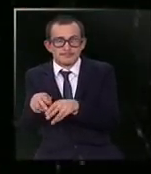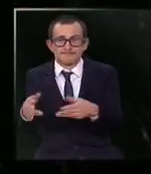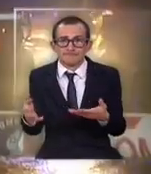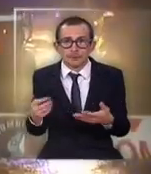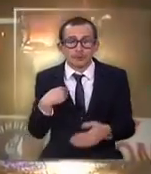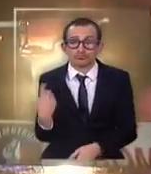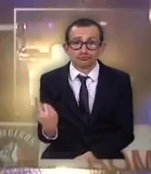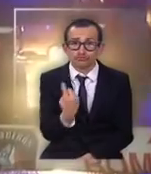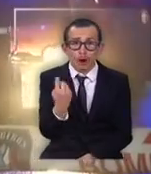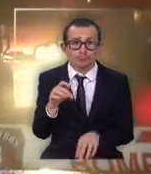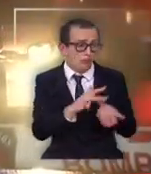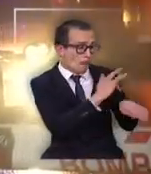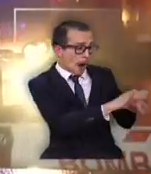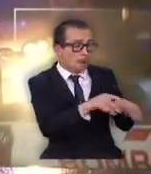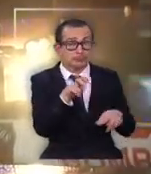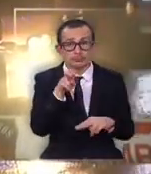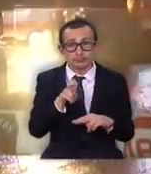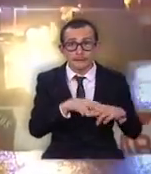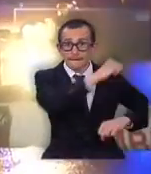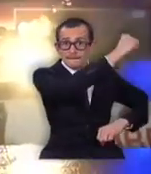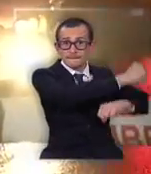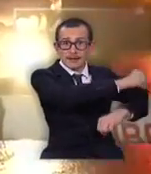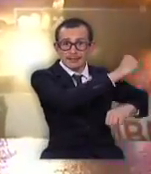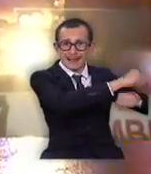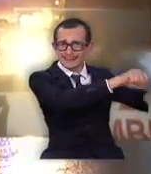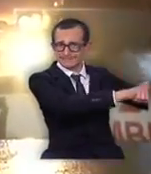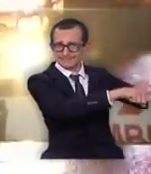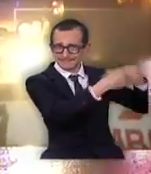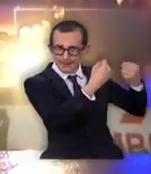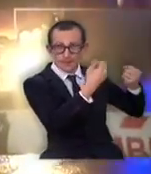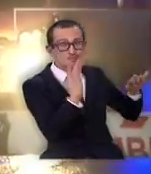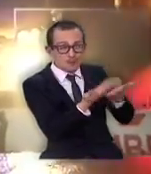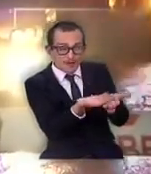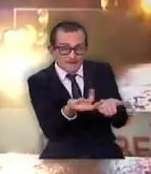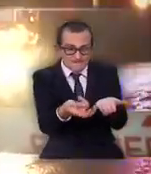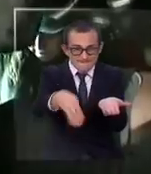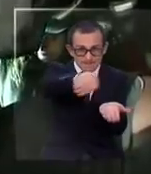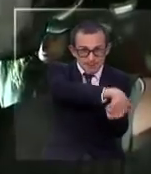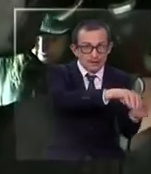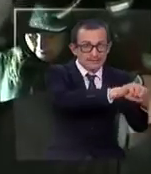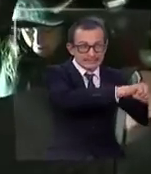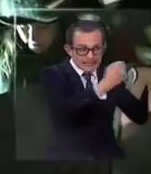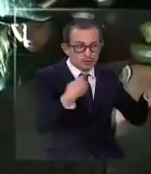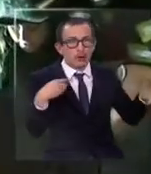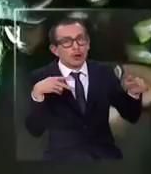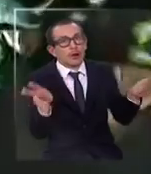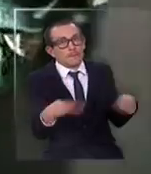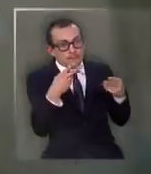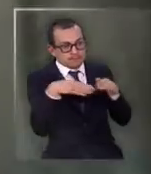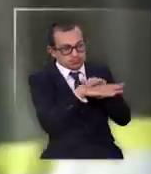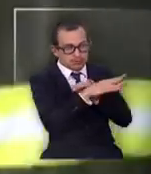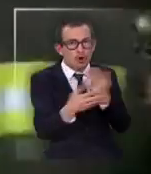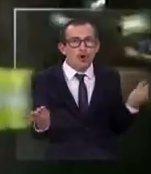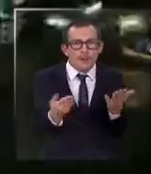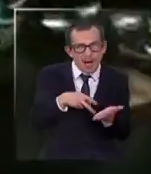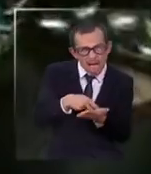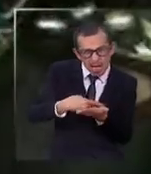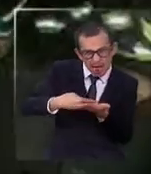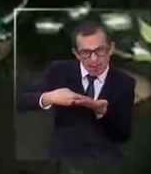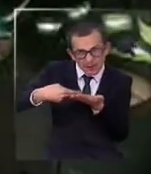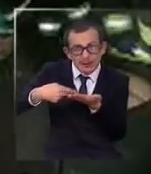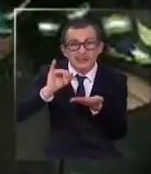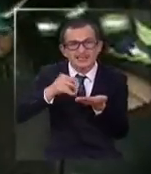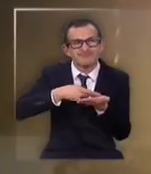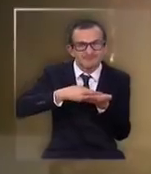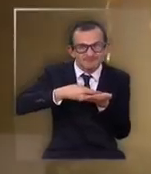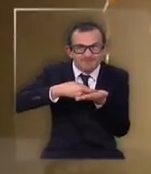Y venía solo. Así que la ventana se rompió cuando se volcó el bus y logré salir. ¿Arrastrándote? Sí,